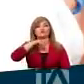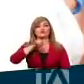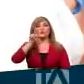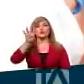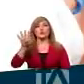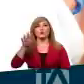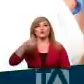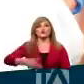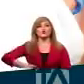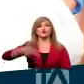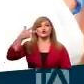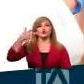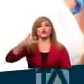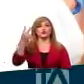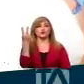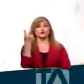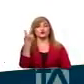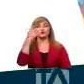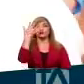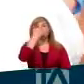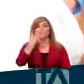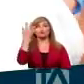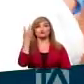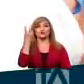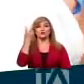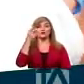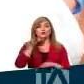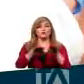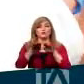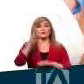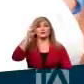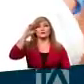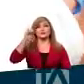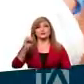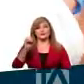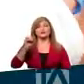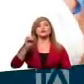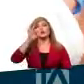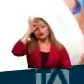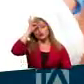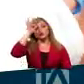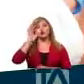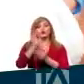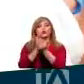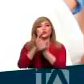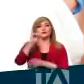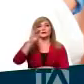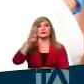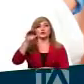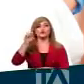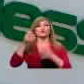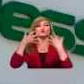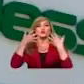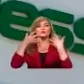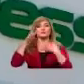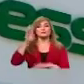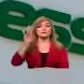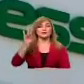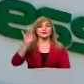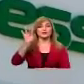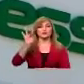en Chone 12, en Esmeraldas 12, en Ibarra 60 y en el Hospital del IES de Los Ceibos 78 vacunas. En